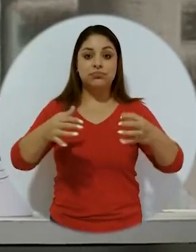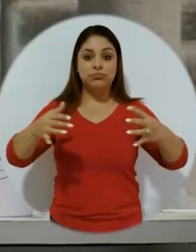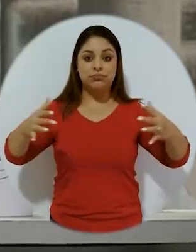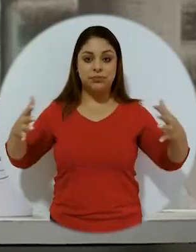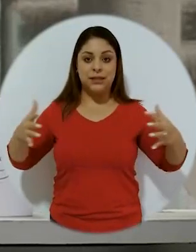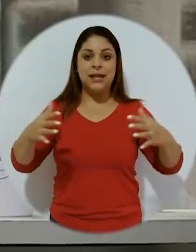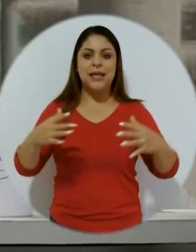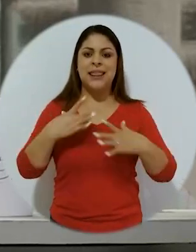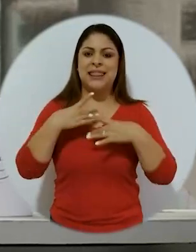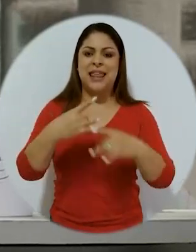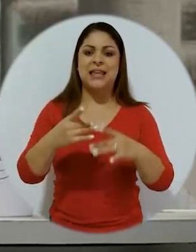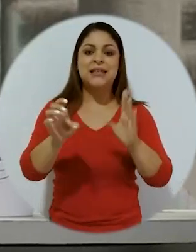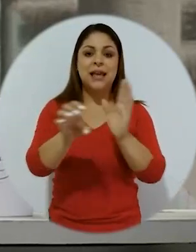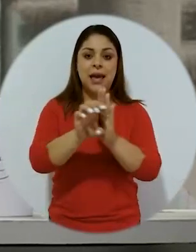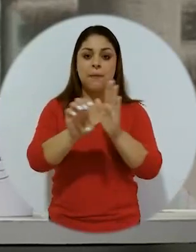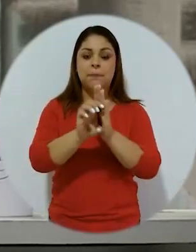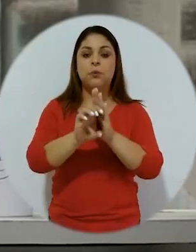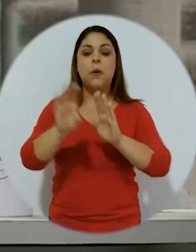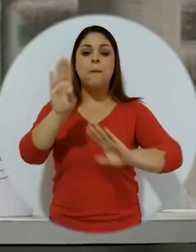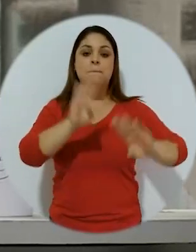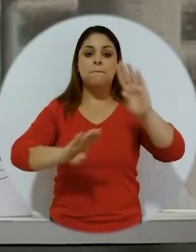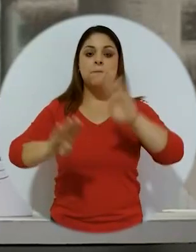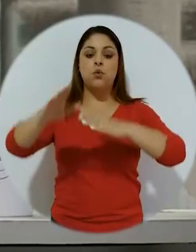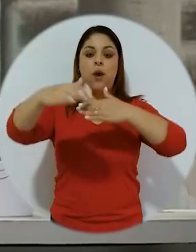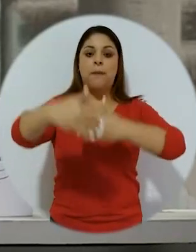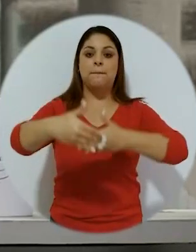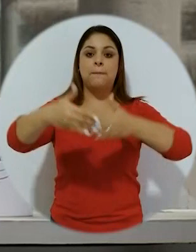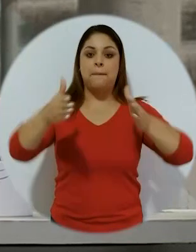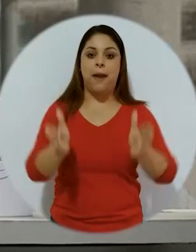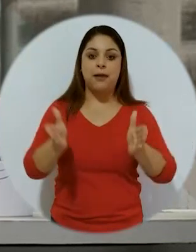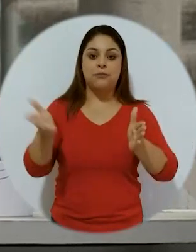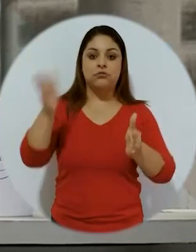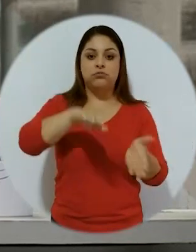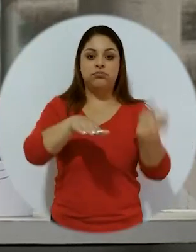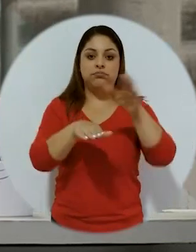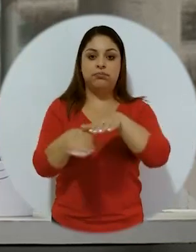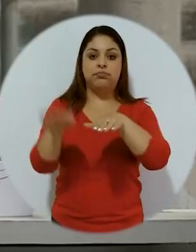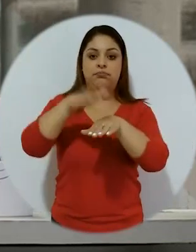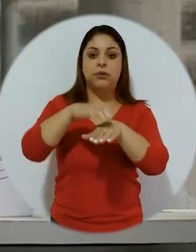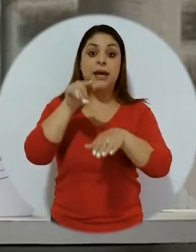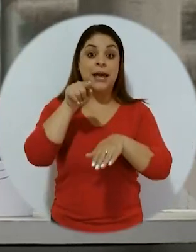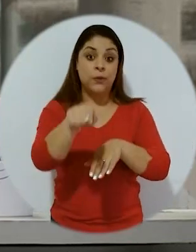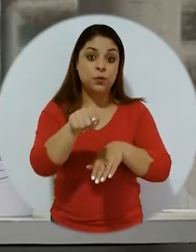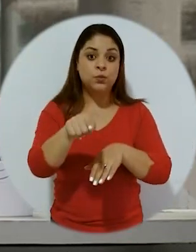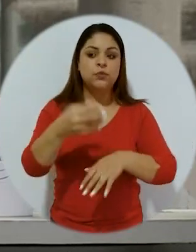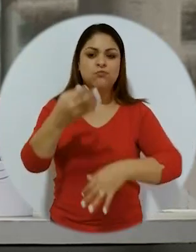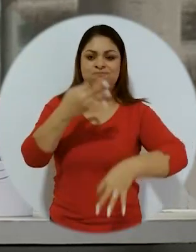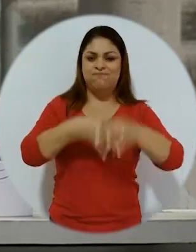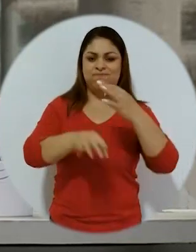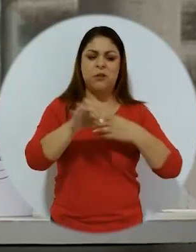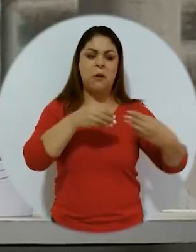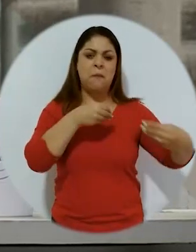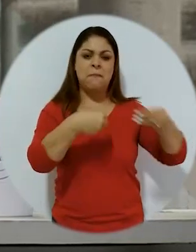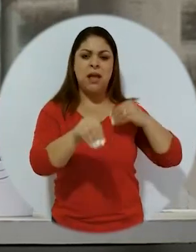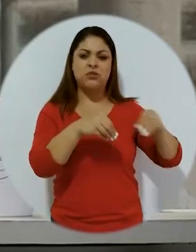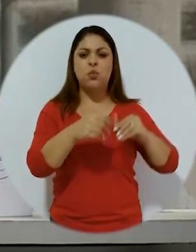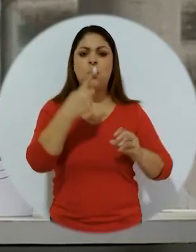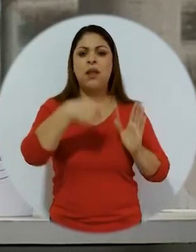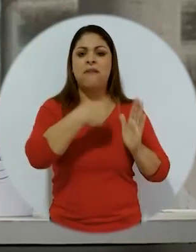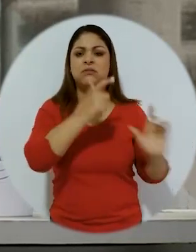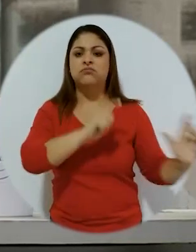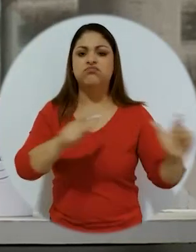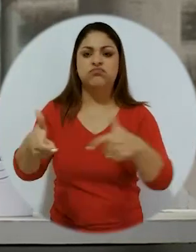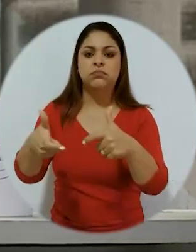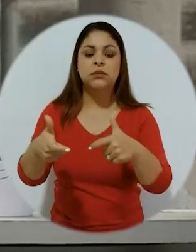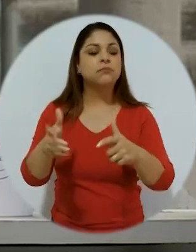crecimiento y mayor interés, por ejemplo, en toda la parte de bioempaques, por ejemplo. Entonces, con todas las regulaciones de sustitución de plástico de un solo